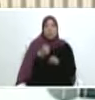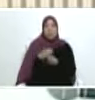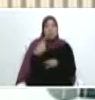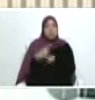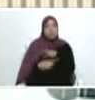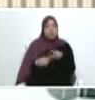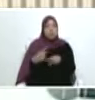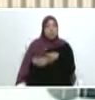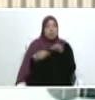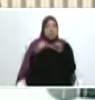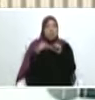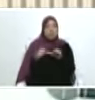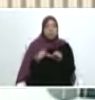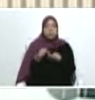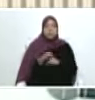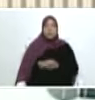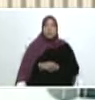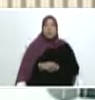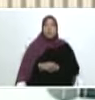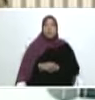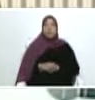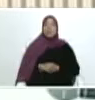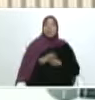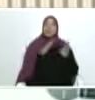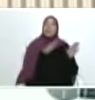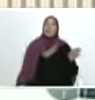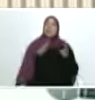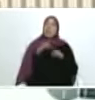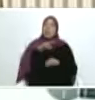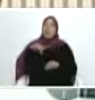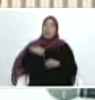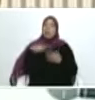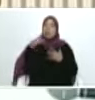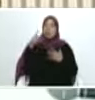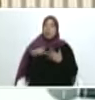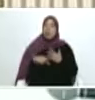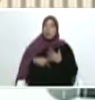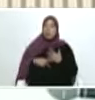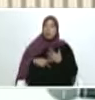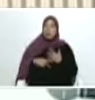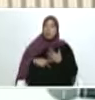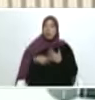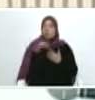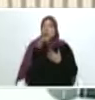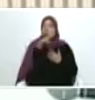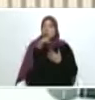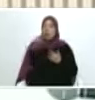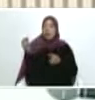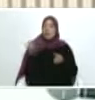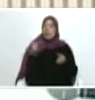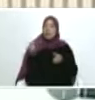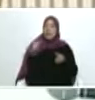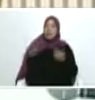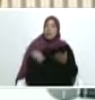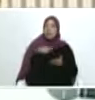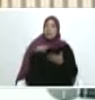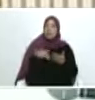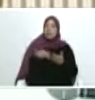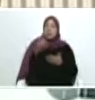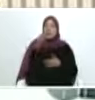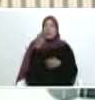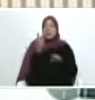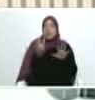proceso permanente de adaptación de nuestros planes? Por eso he lanzado el debate nacional de las